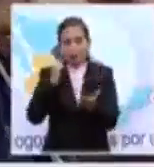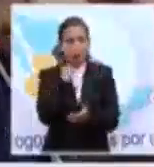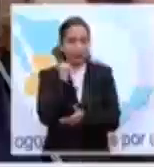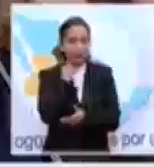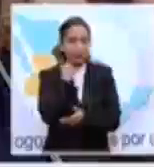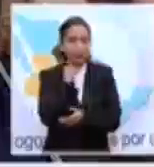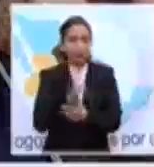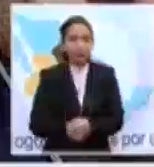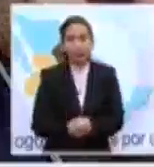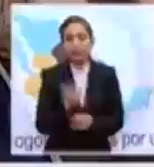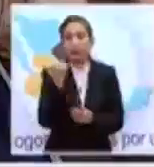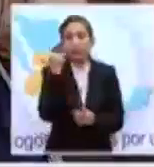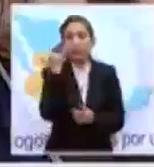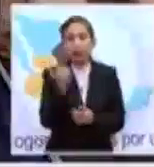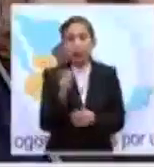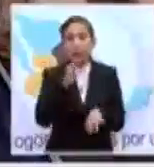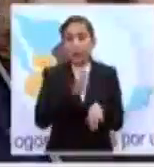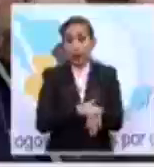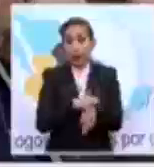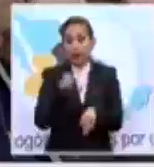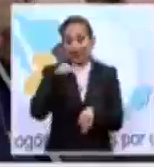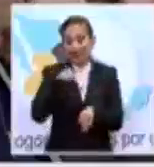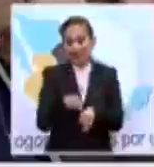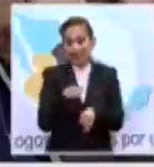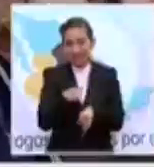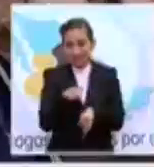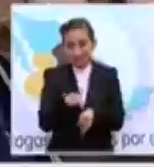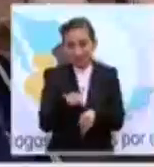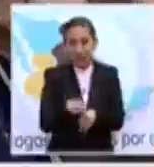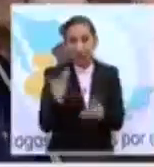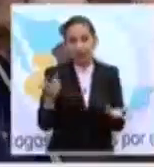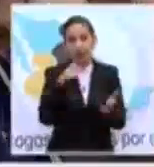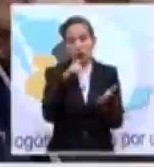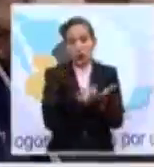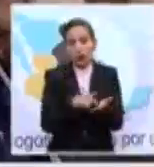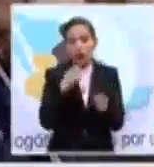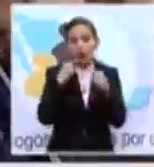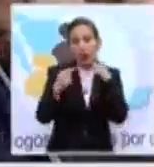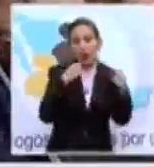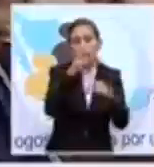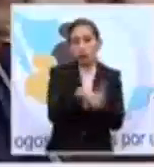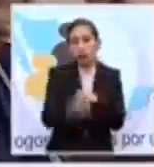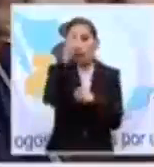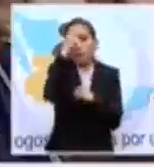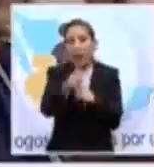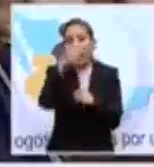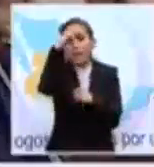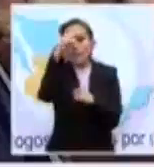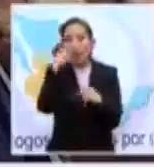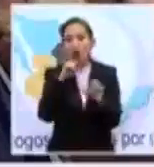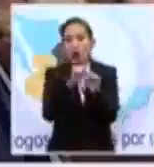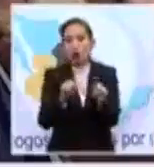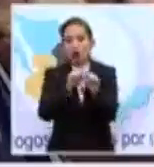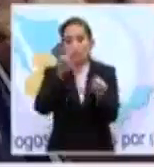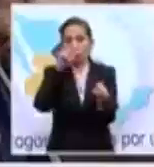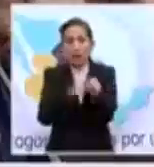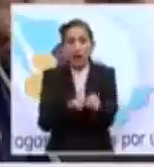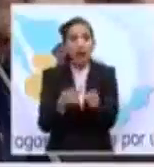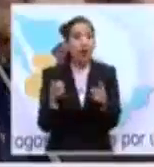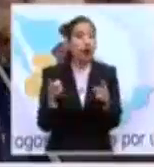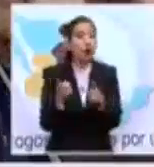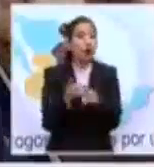República y sobre todo a este evento, Diálogos Públicos para un México Social, en